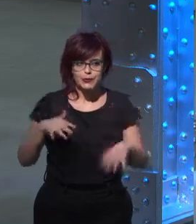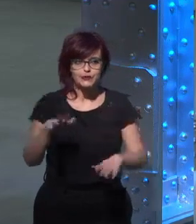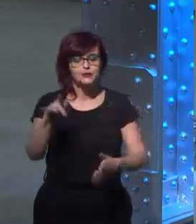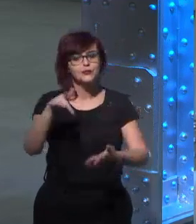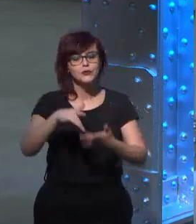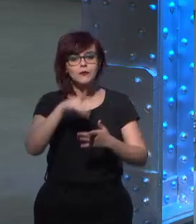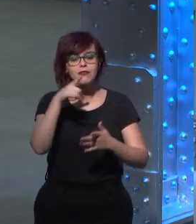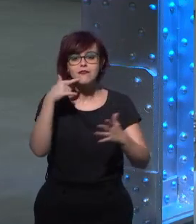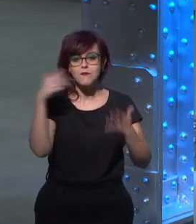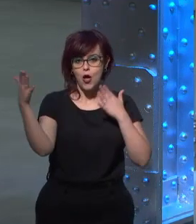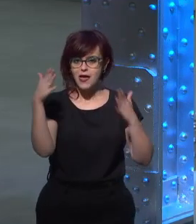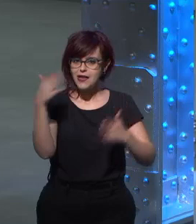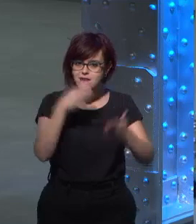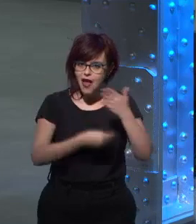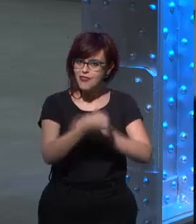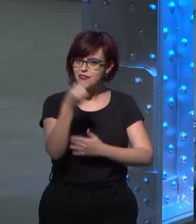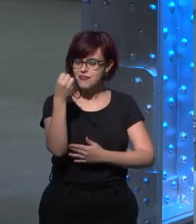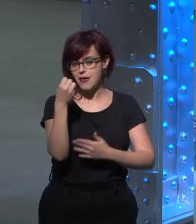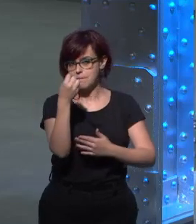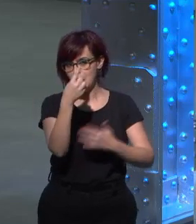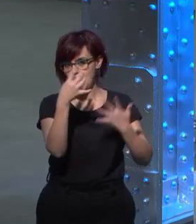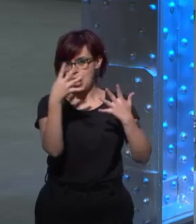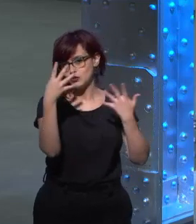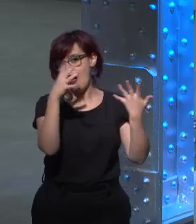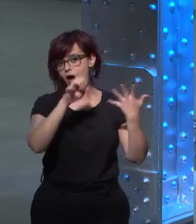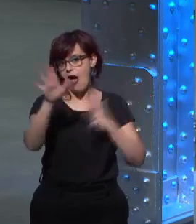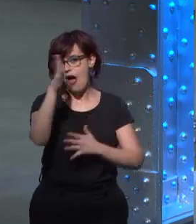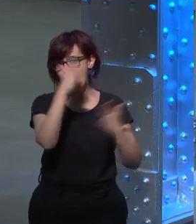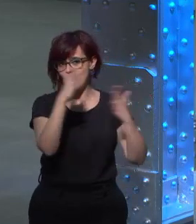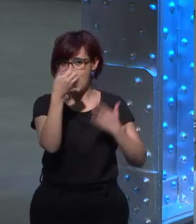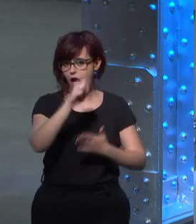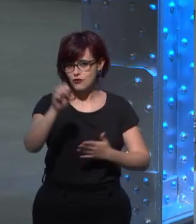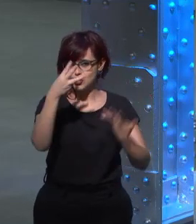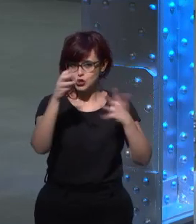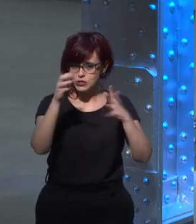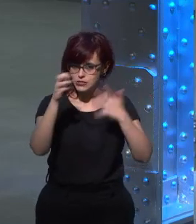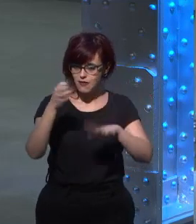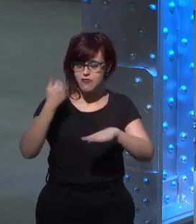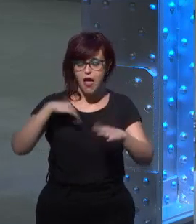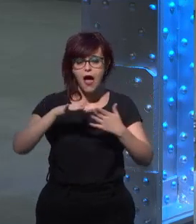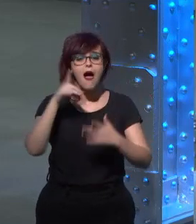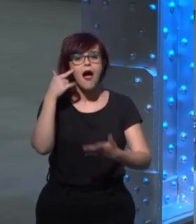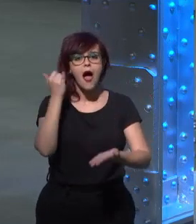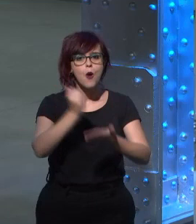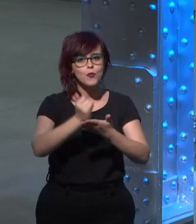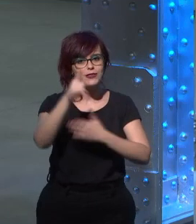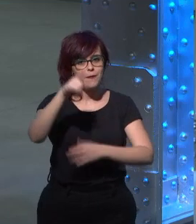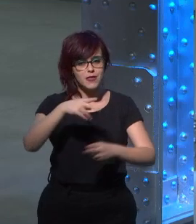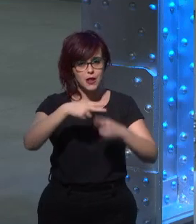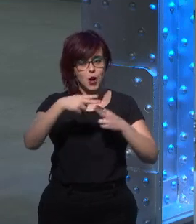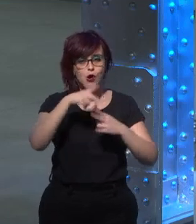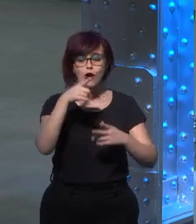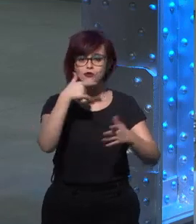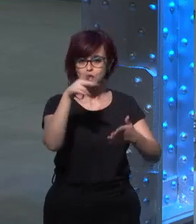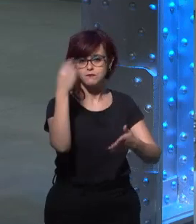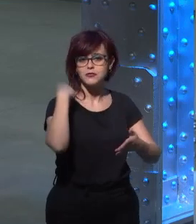él es de la década de los 80. En fin, un jovencísimo que ya ha hecho además y ha probado las mieles de la política en la Xunta de